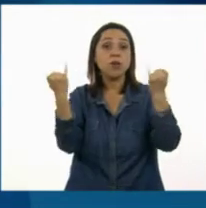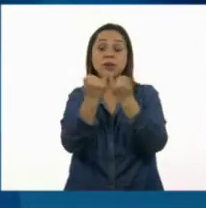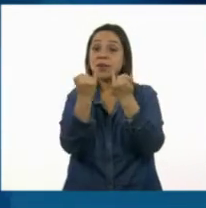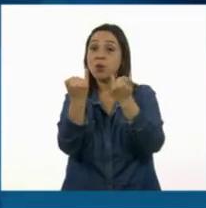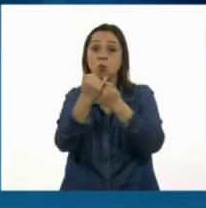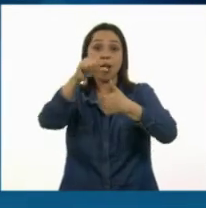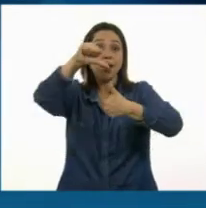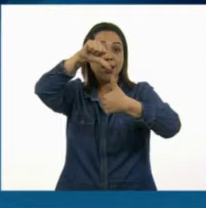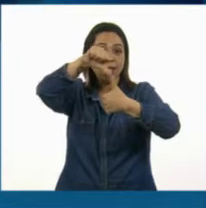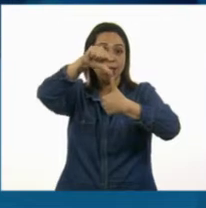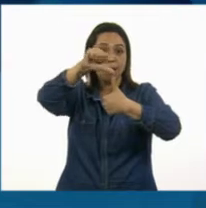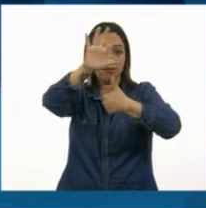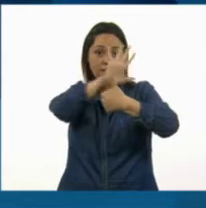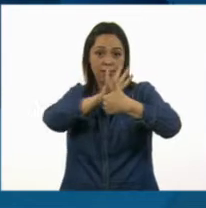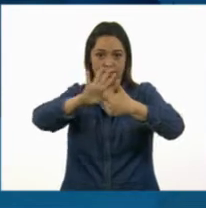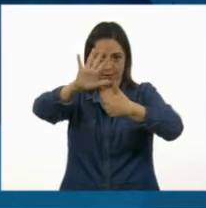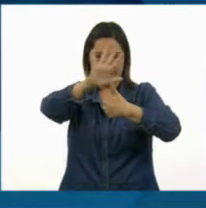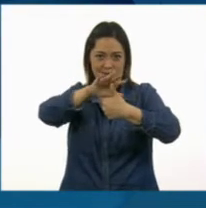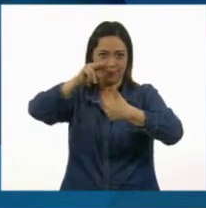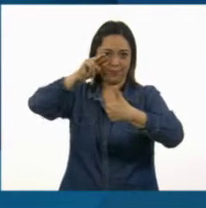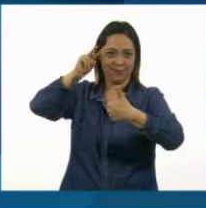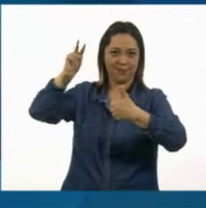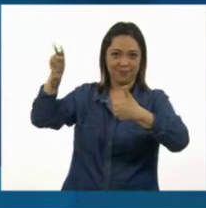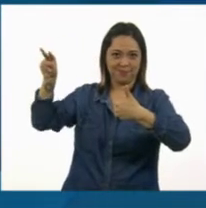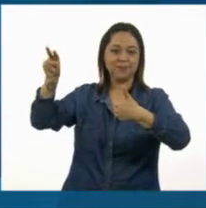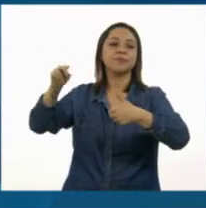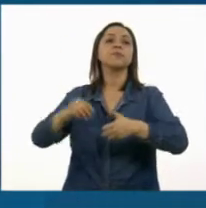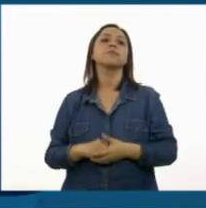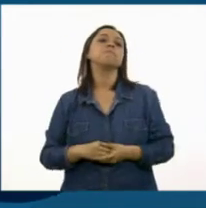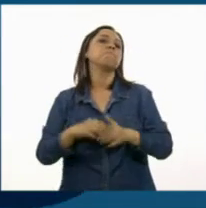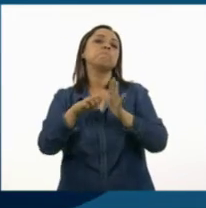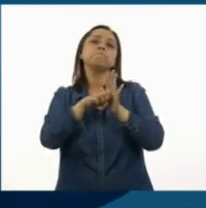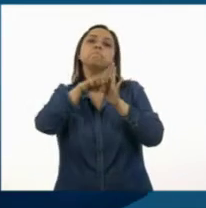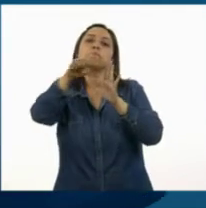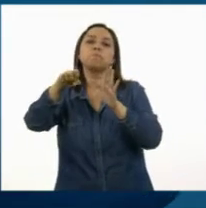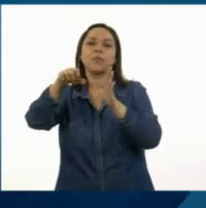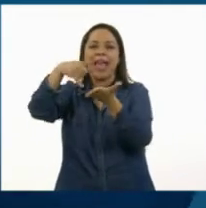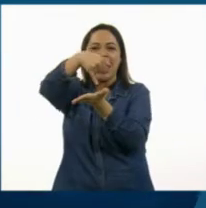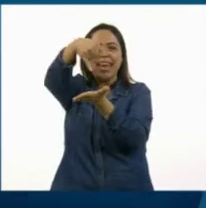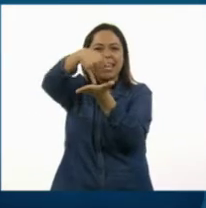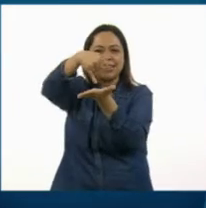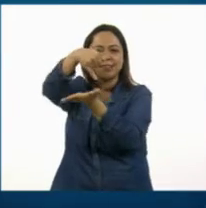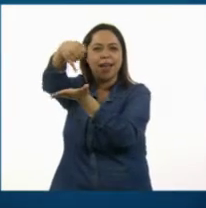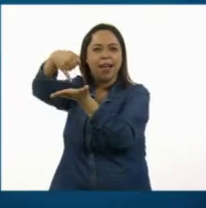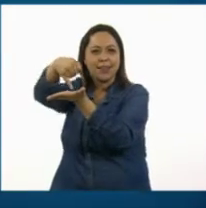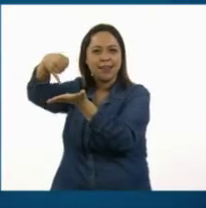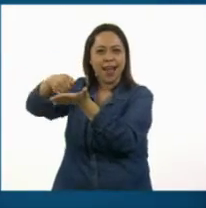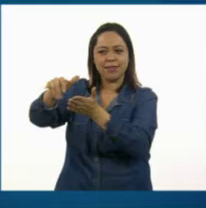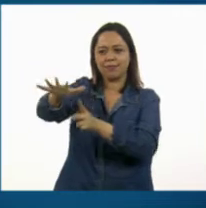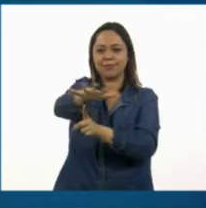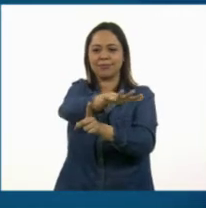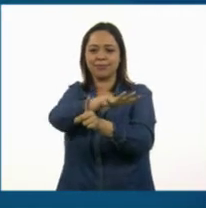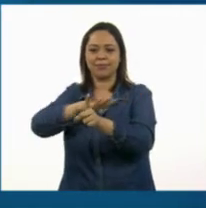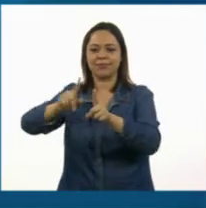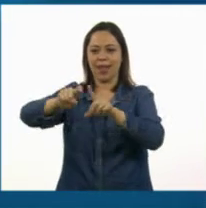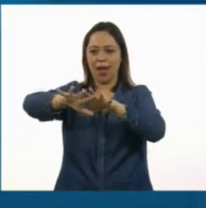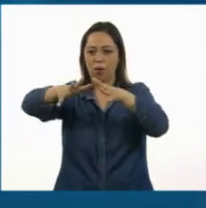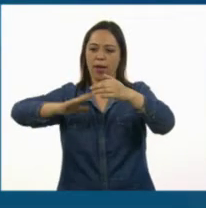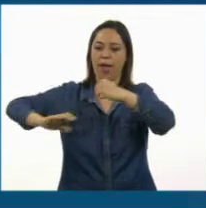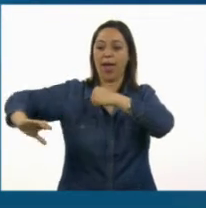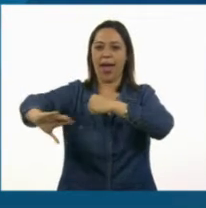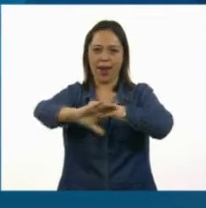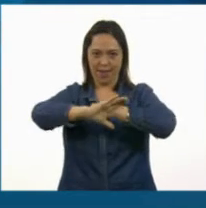bien, ubíquenlo, ya vimos Centroamérica. Por ejemplo, en las islas del Caribe, ¿ya los ubicaron? Existe un